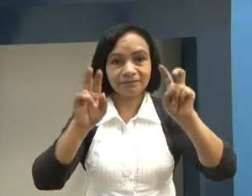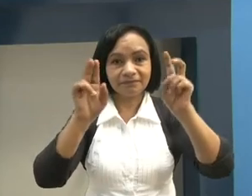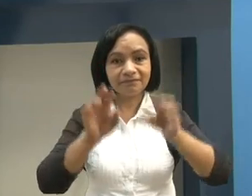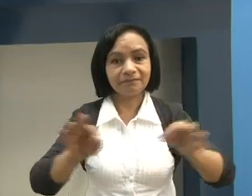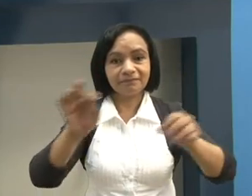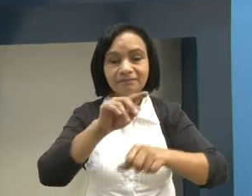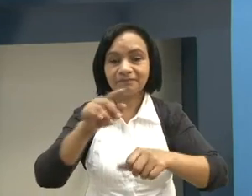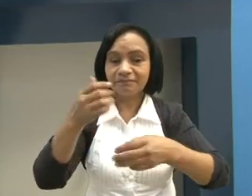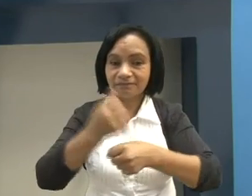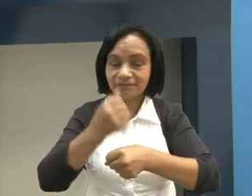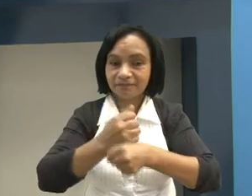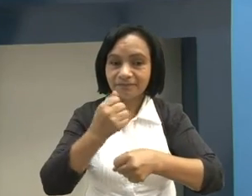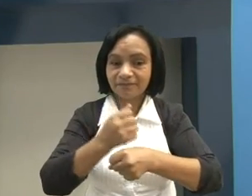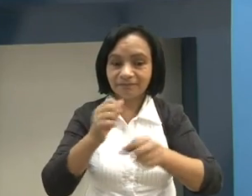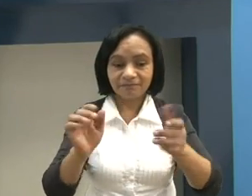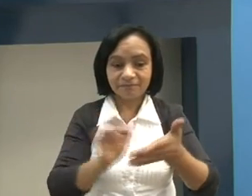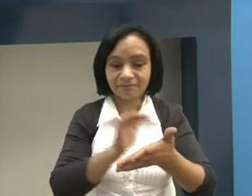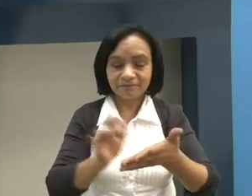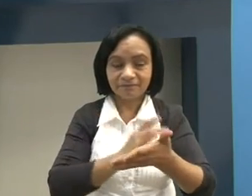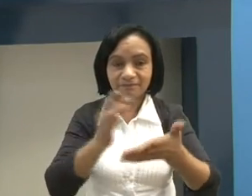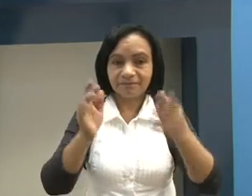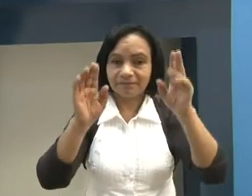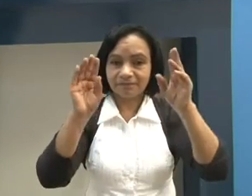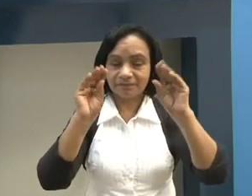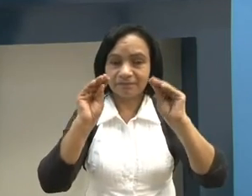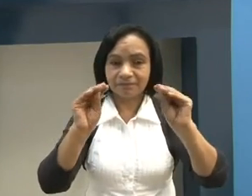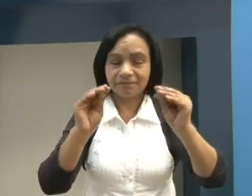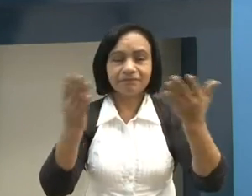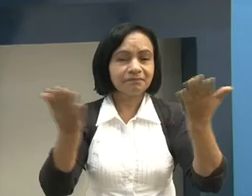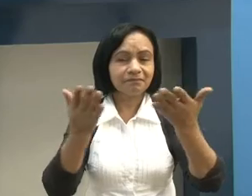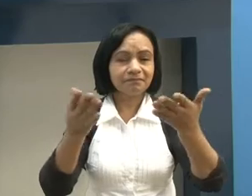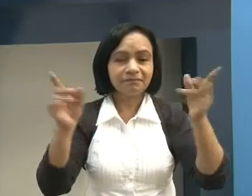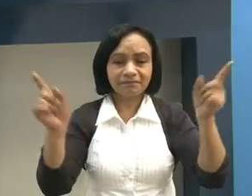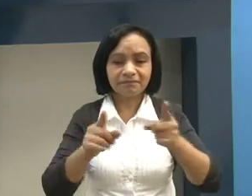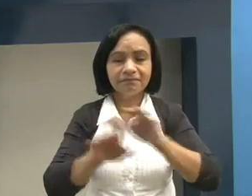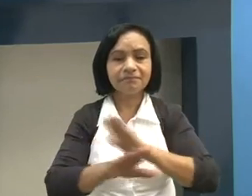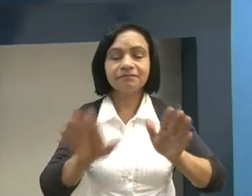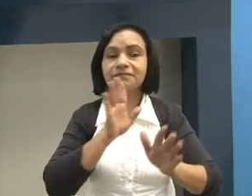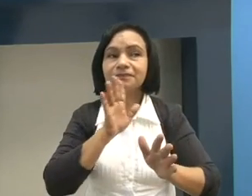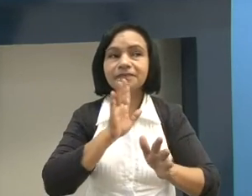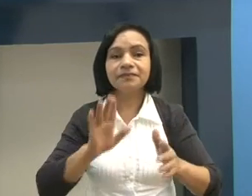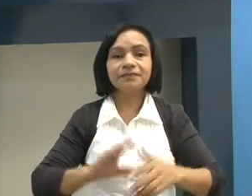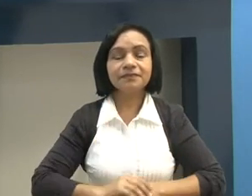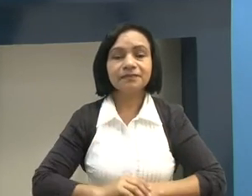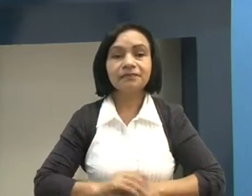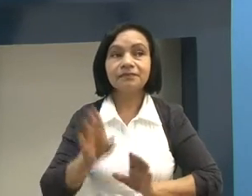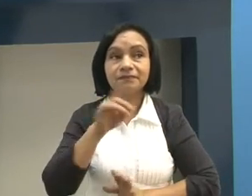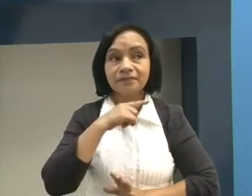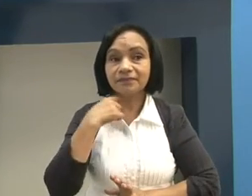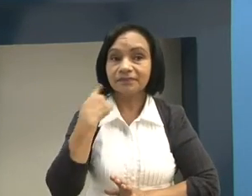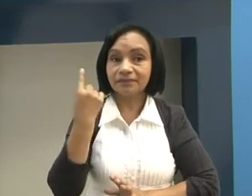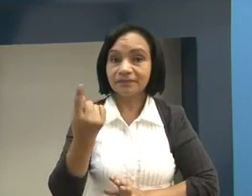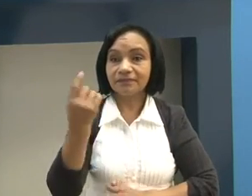obras digitales creadas de contenido didáctico. ¿Cuán importante y sus conclusiones dentro de esta conversación? Bueno, es una realidad. La